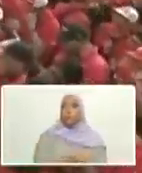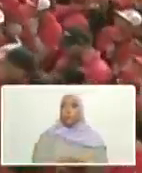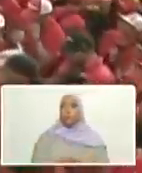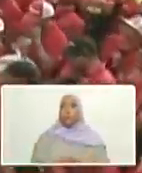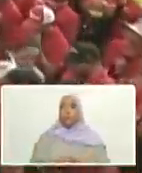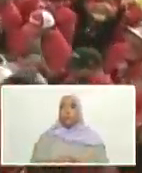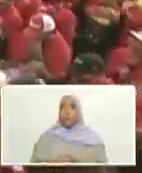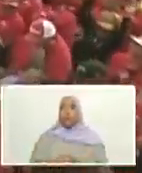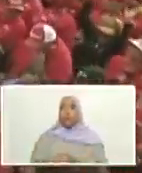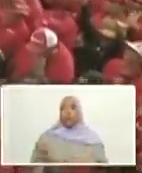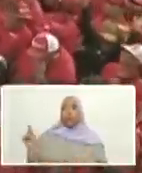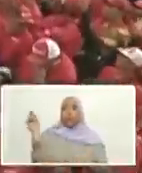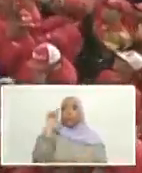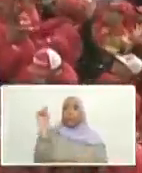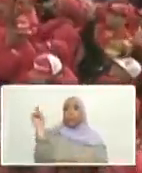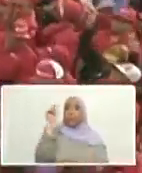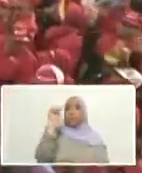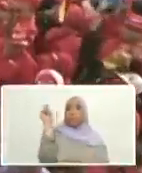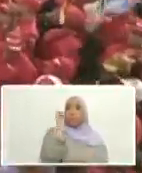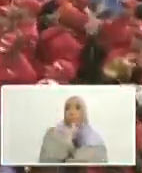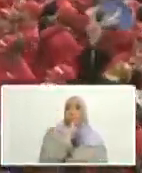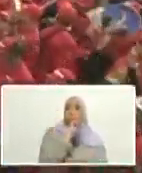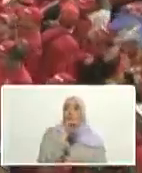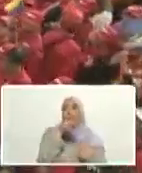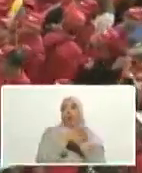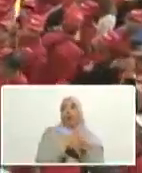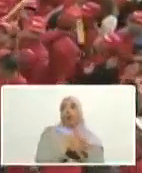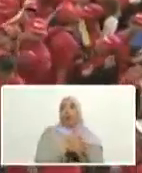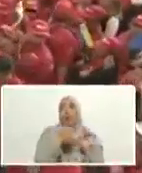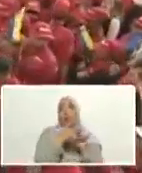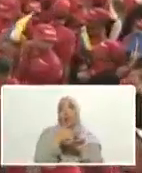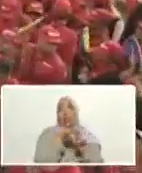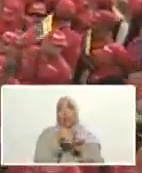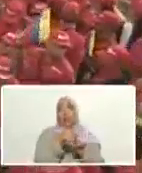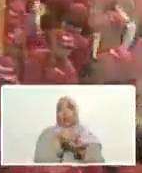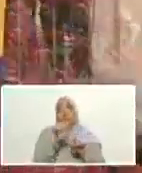Revisado y adaptado a las circunstancias económicas.